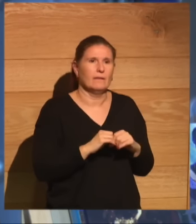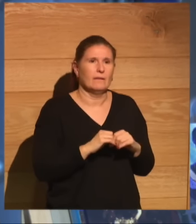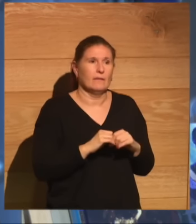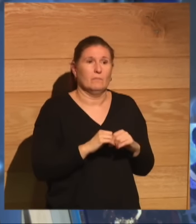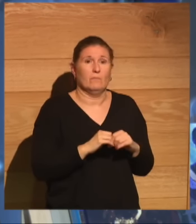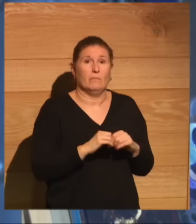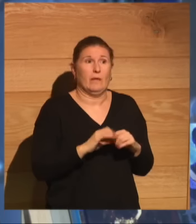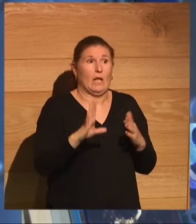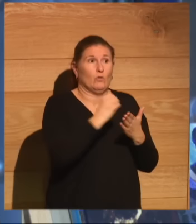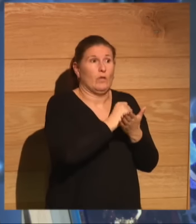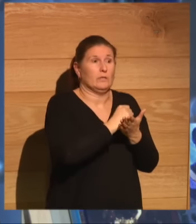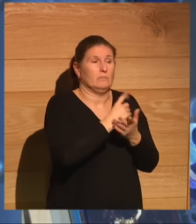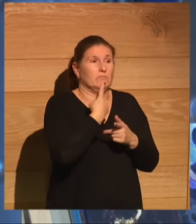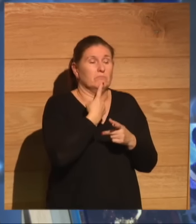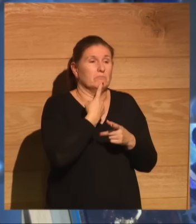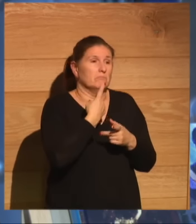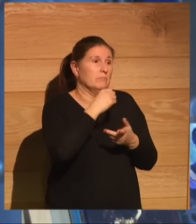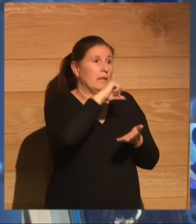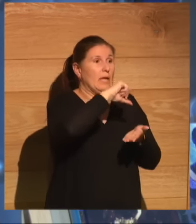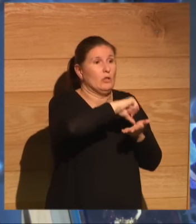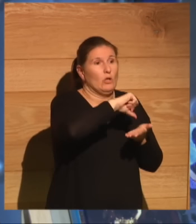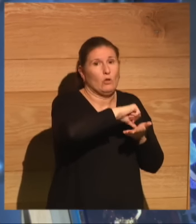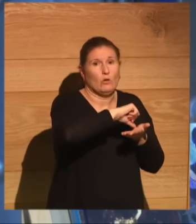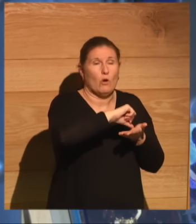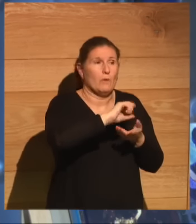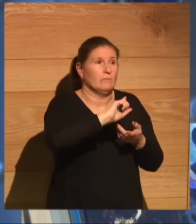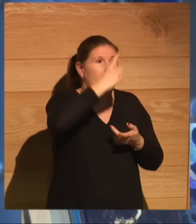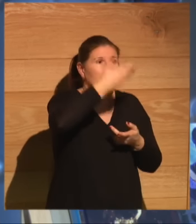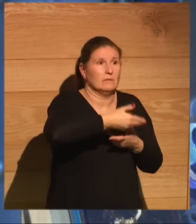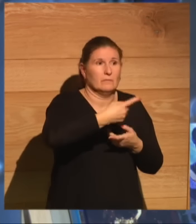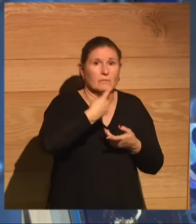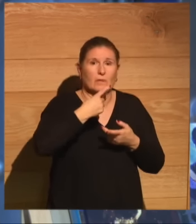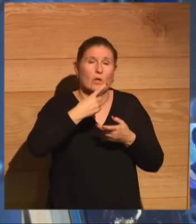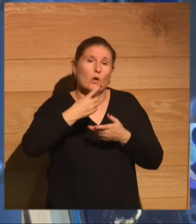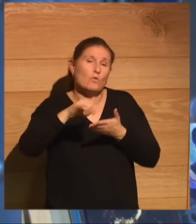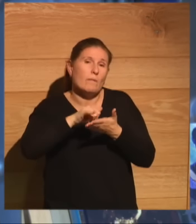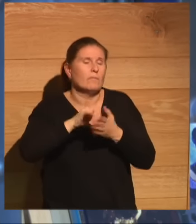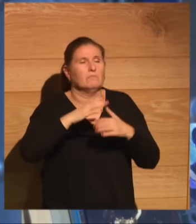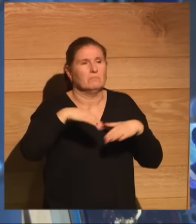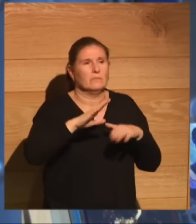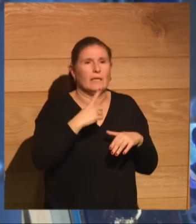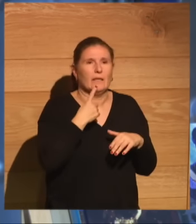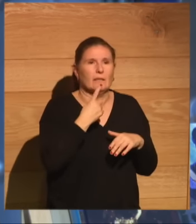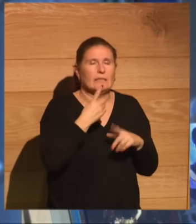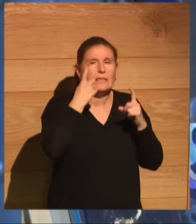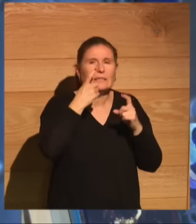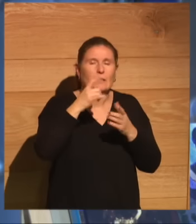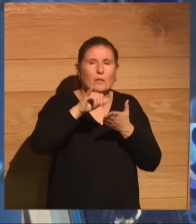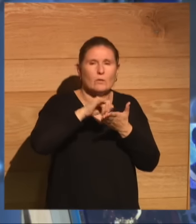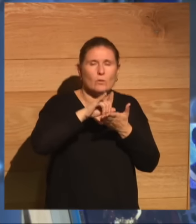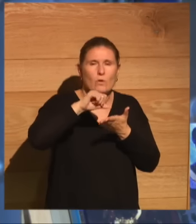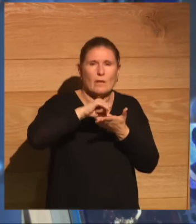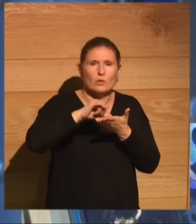casi todos Metrópolis es Nueva York, y Gotham City es más Chicago, ¿no? De alguna manera. Pero bueno, él trata de hacer una especie de Nueva York de